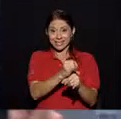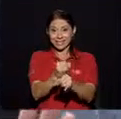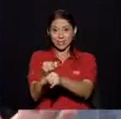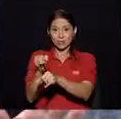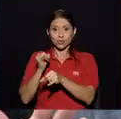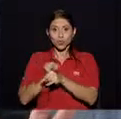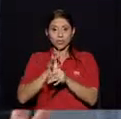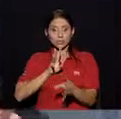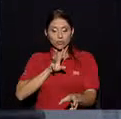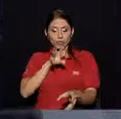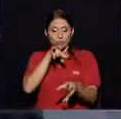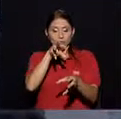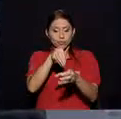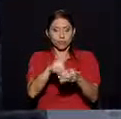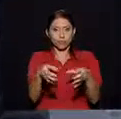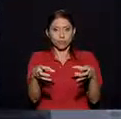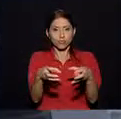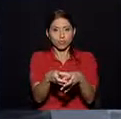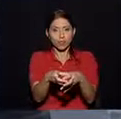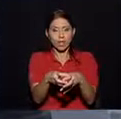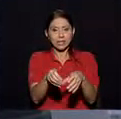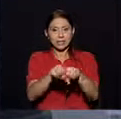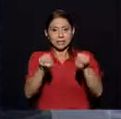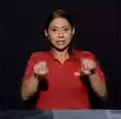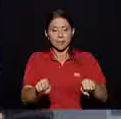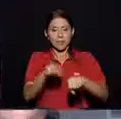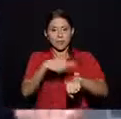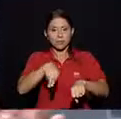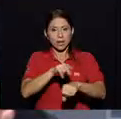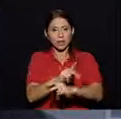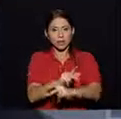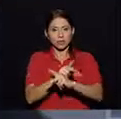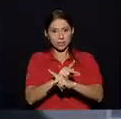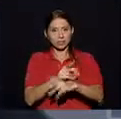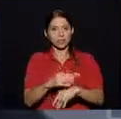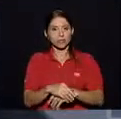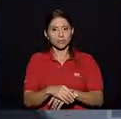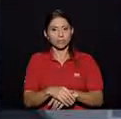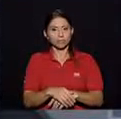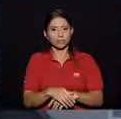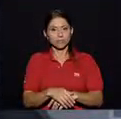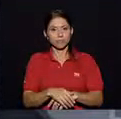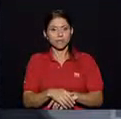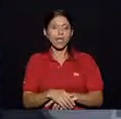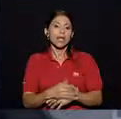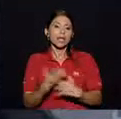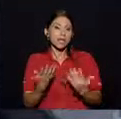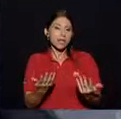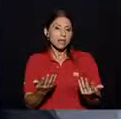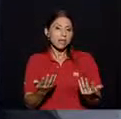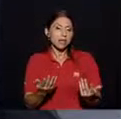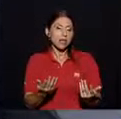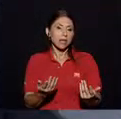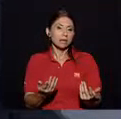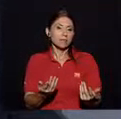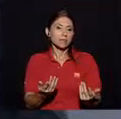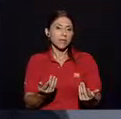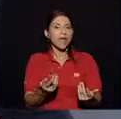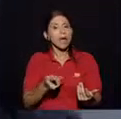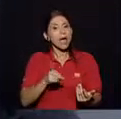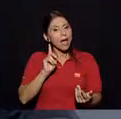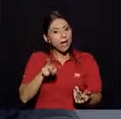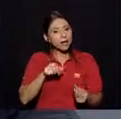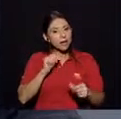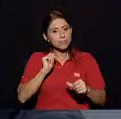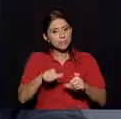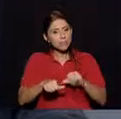mencionar solo uno de los casos. Y así nos podríamos ir a revisar parte de la institucionalidad, todas las instituciones